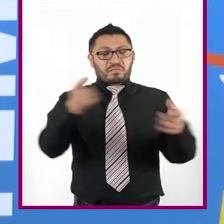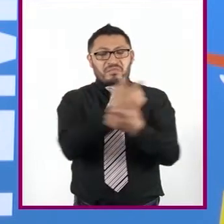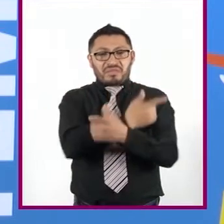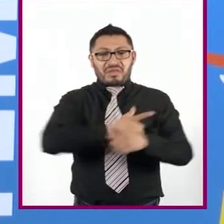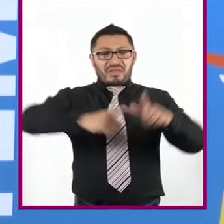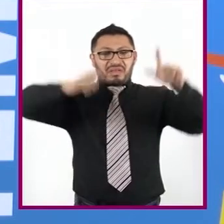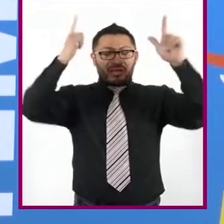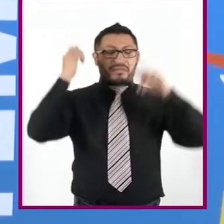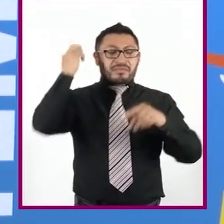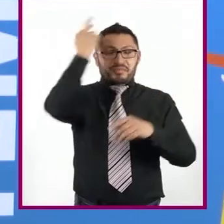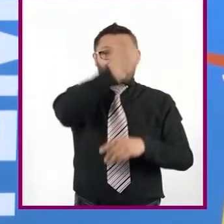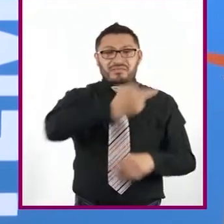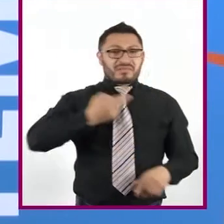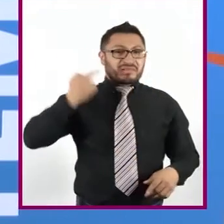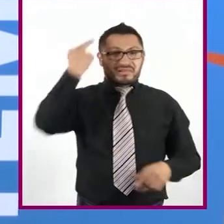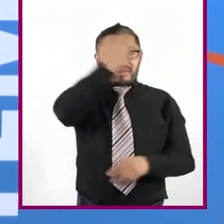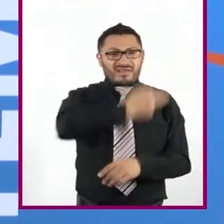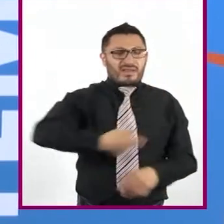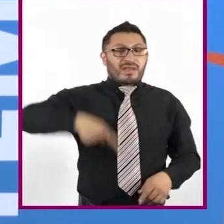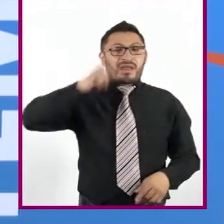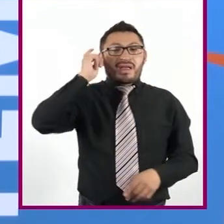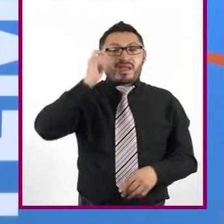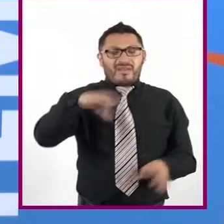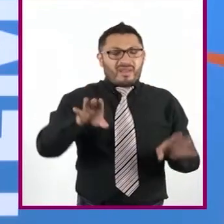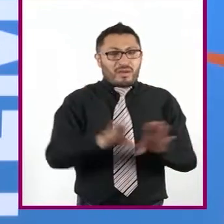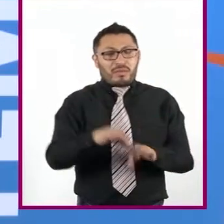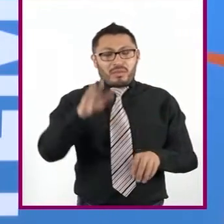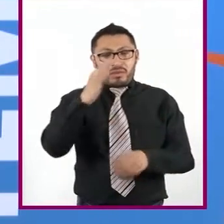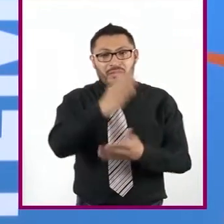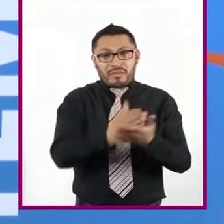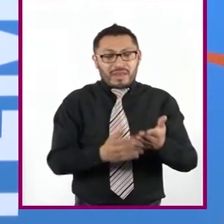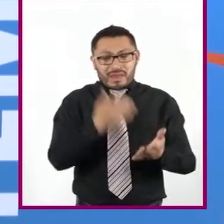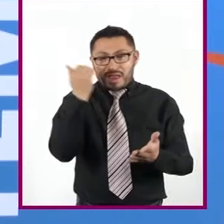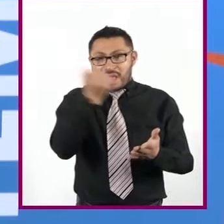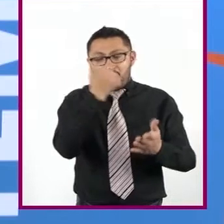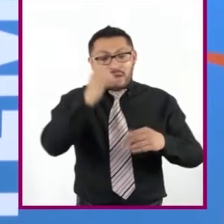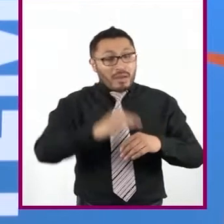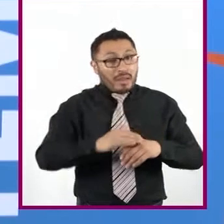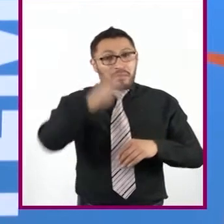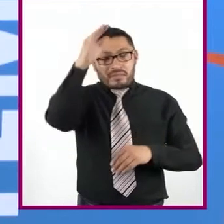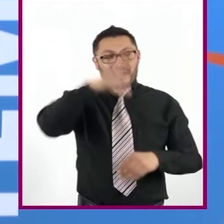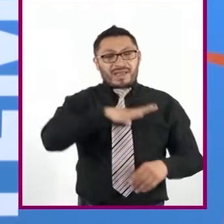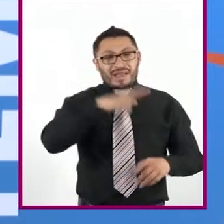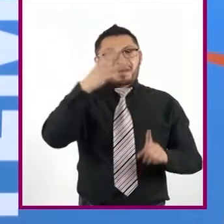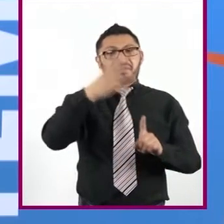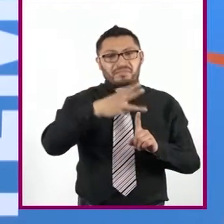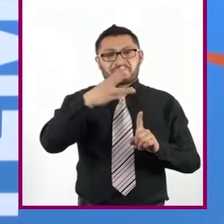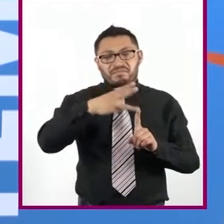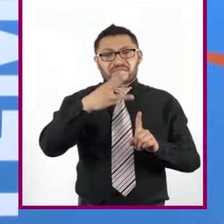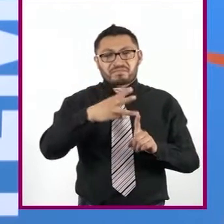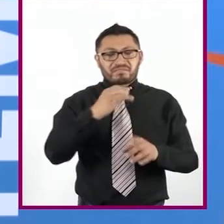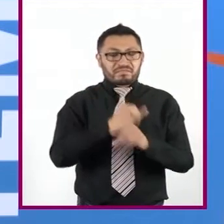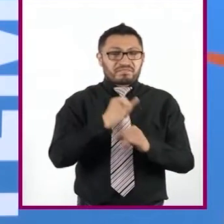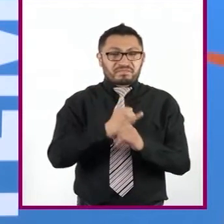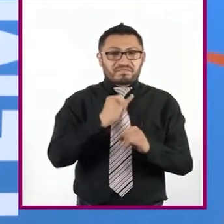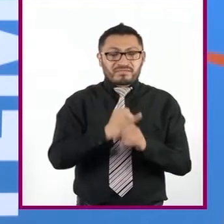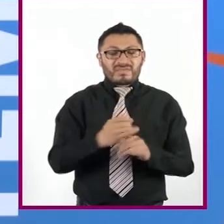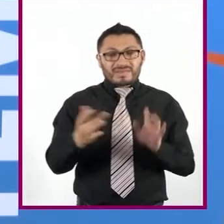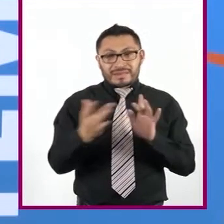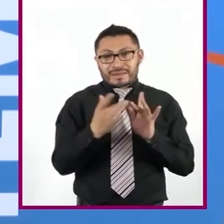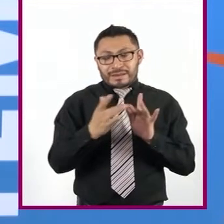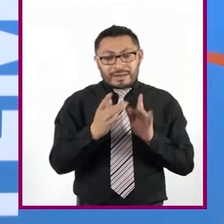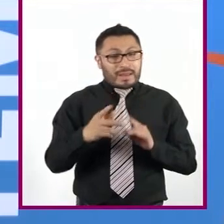Es decir, podríamos decir que más de la mitad de los alumnos tienen conexión a Internet. Pero,